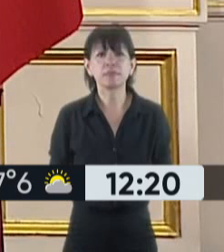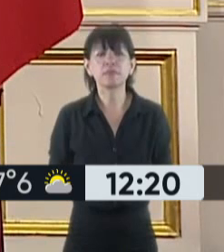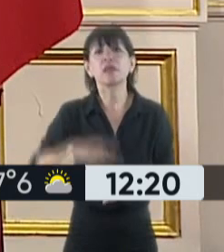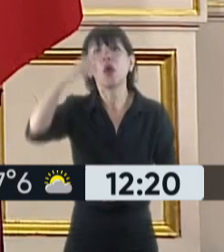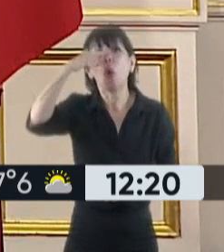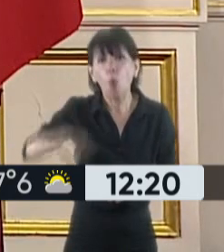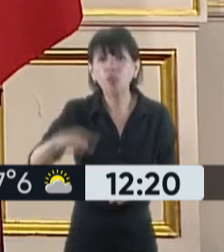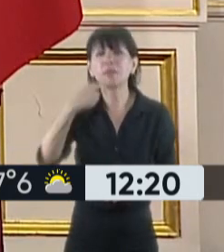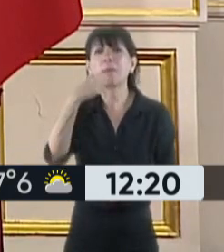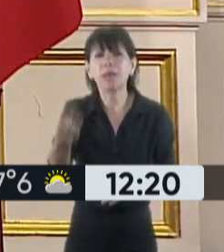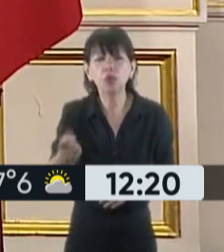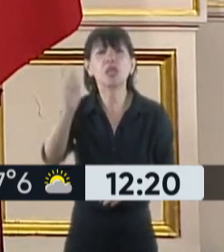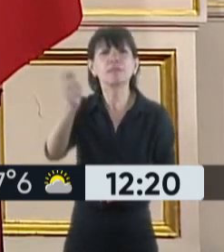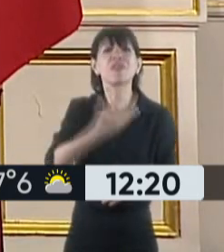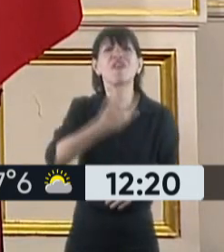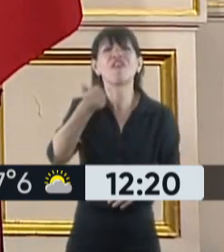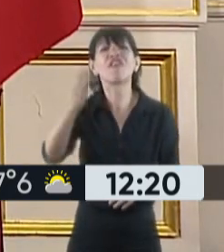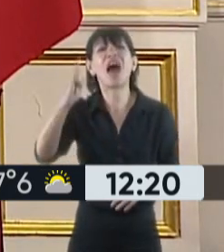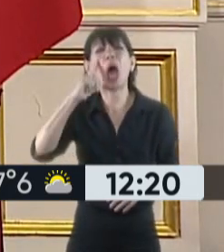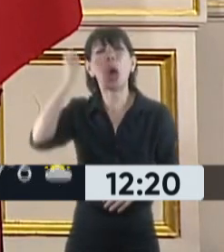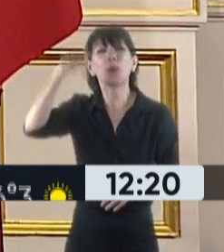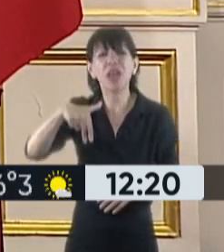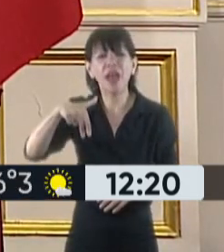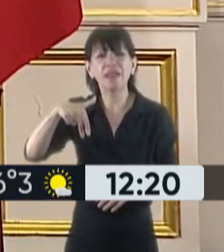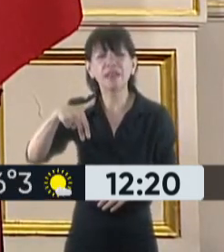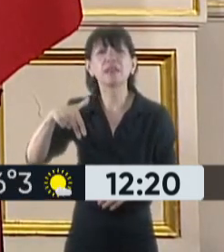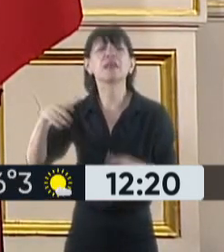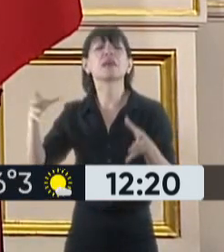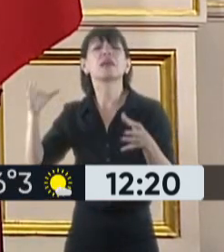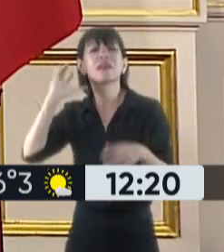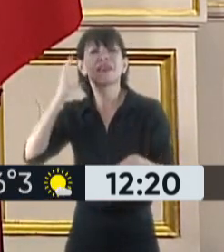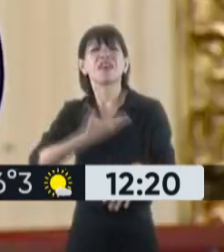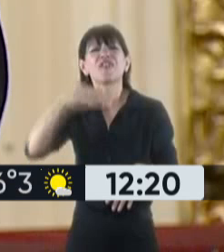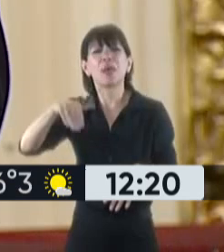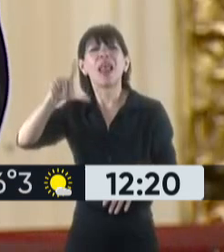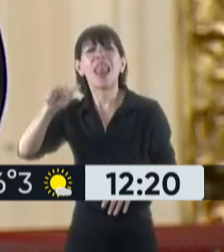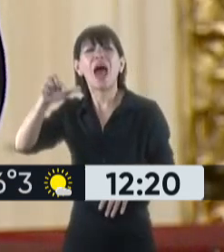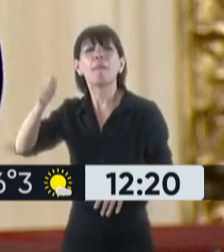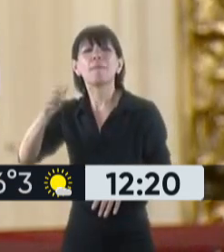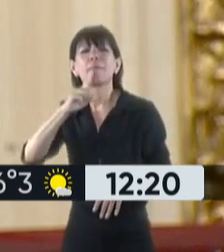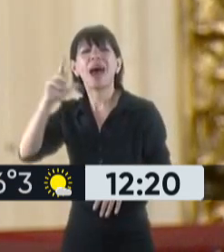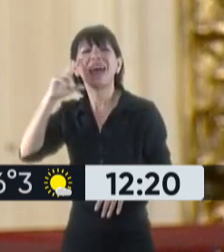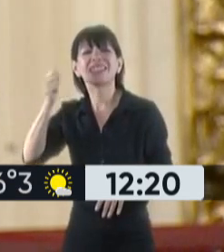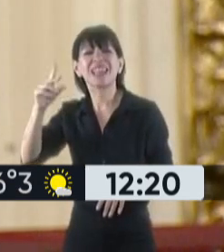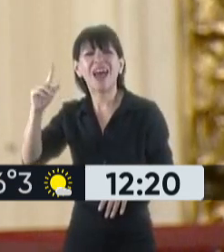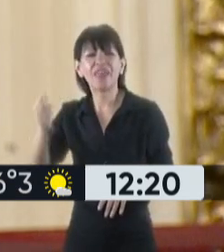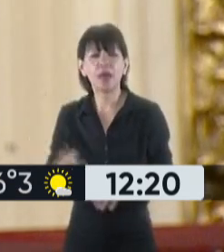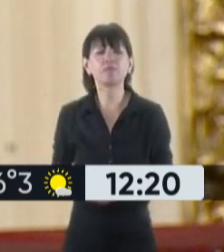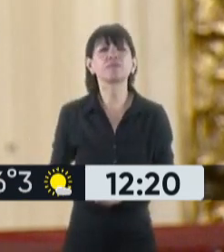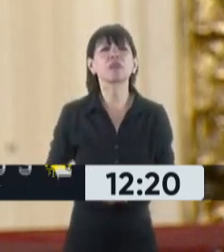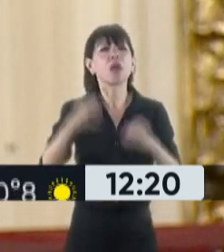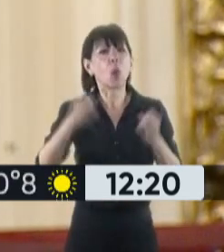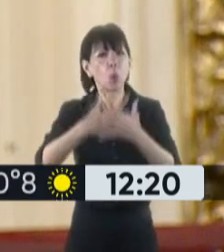Última pregunta, a cargo de Fabián Waldman, de FM La Patriada. ¿Qué tal? Buenos días, presidentes. Para el presidente